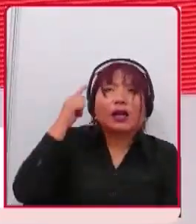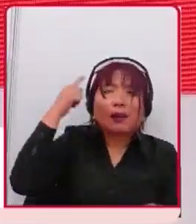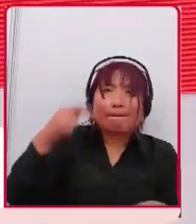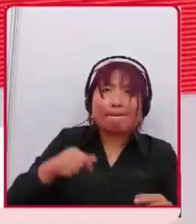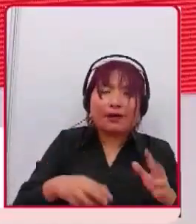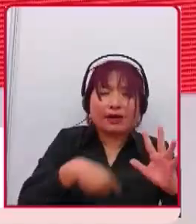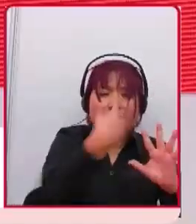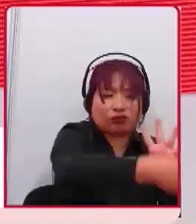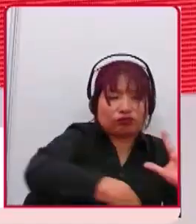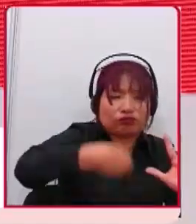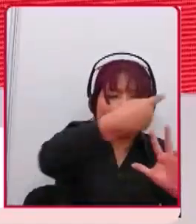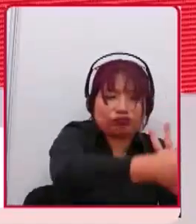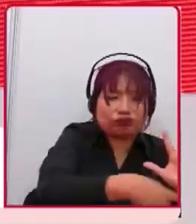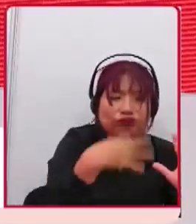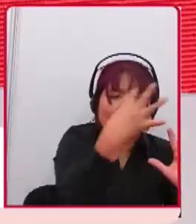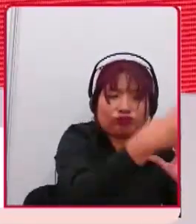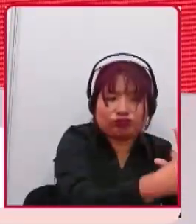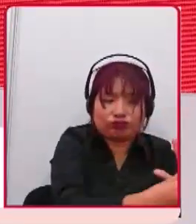al molino,